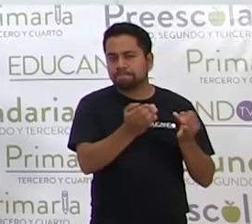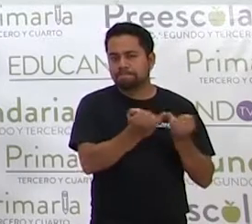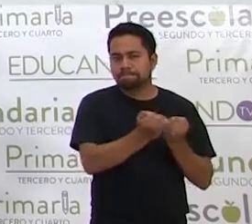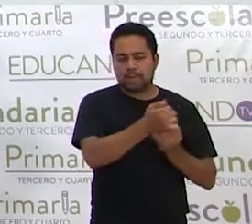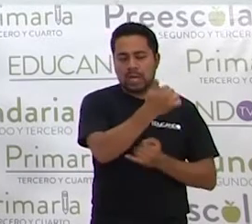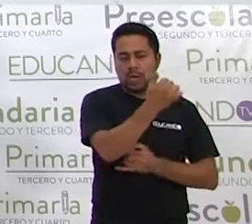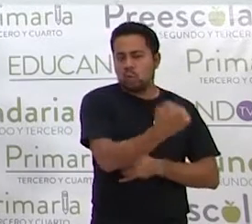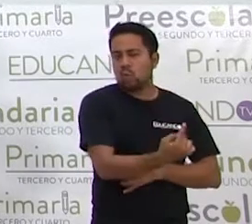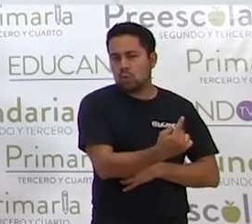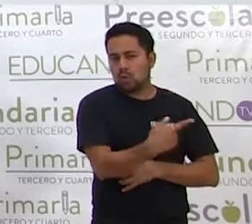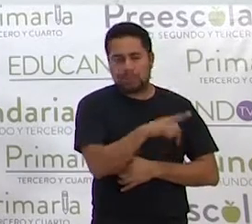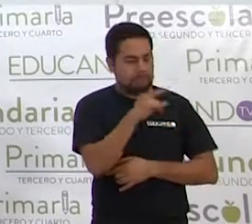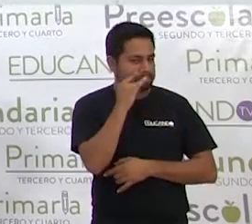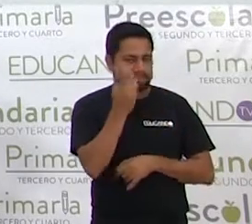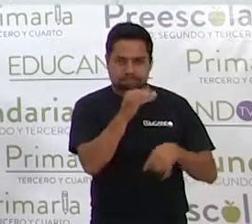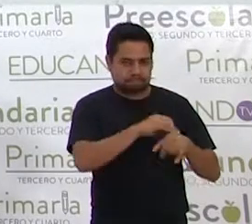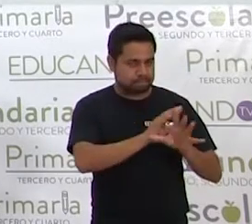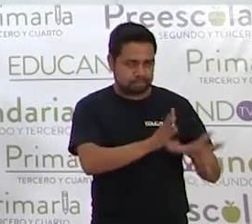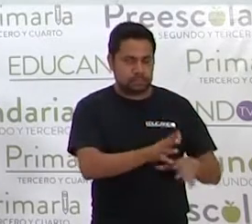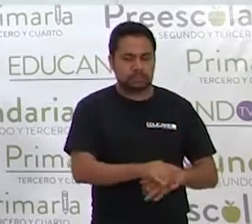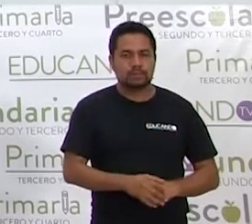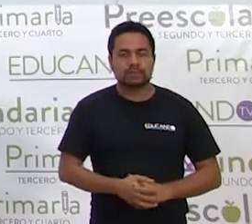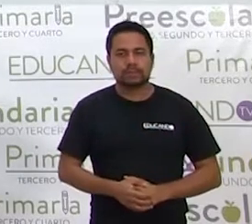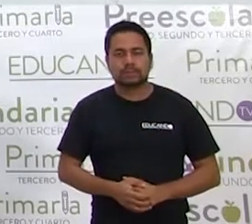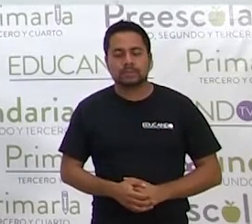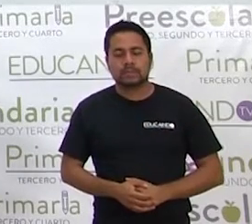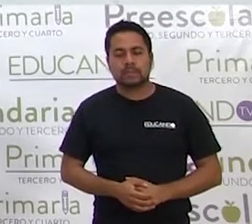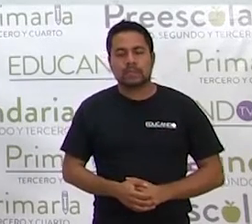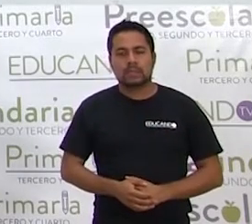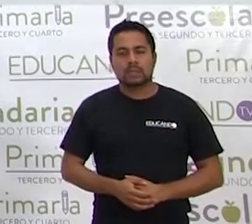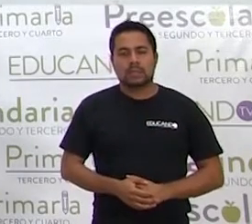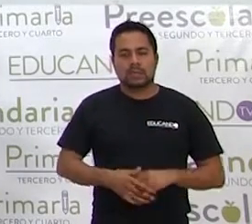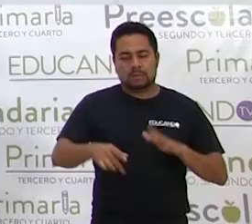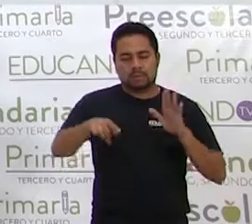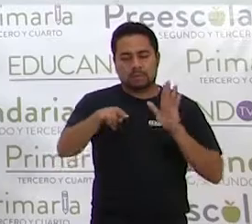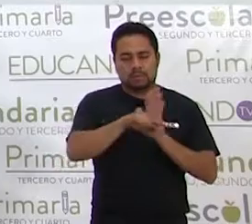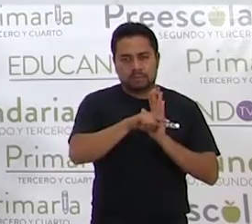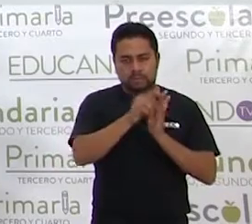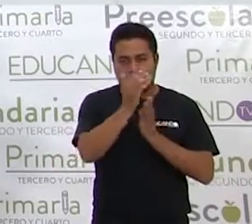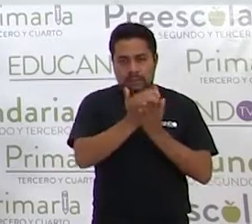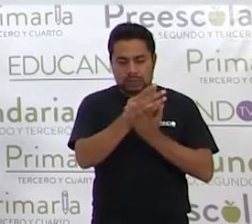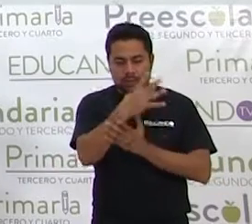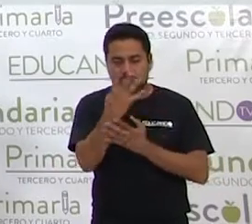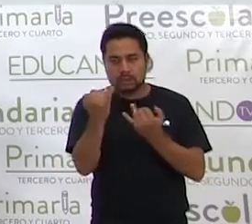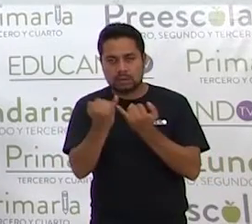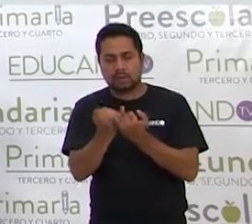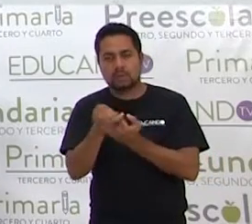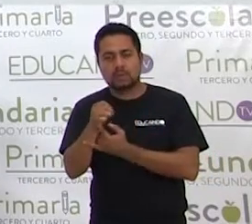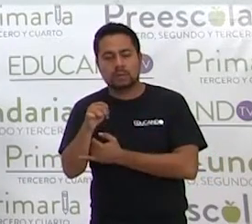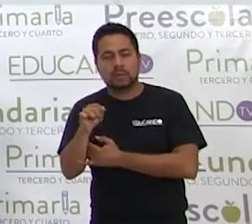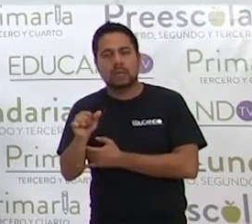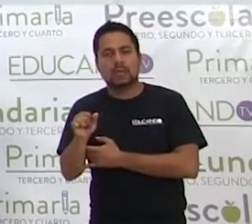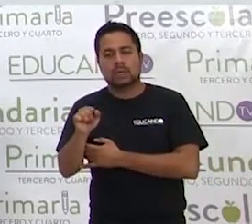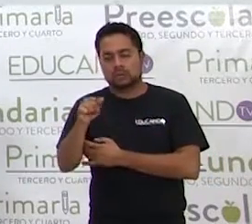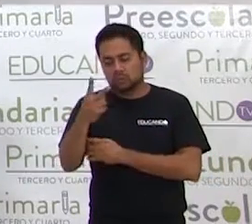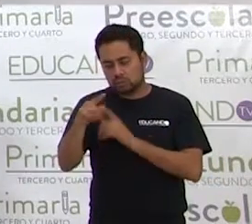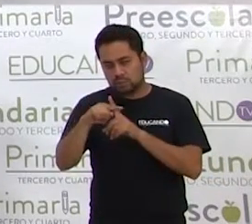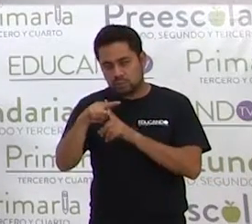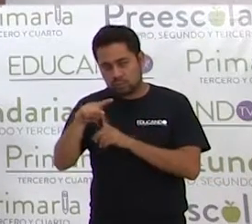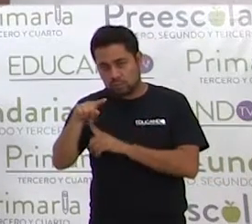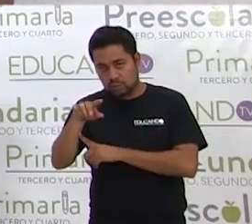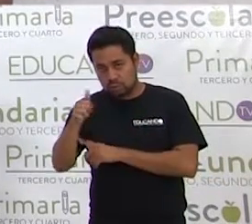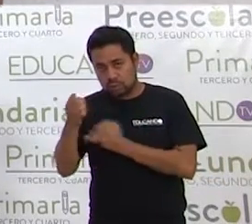1 pero no se pone menos 14 igual a 2 por 11 22